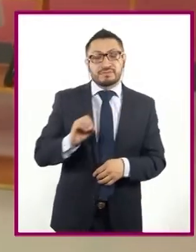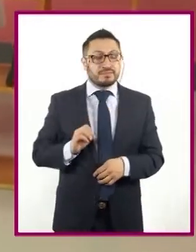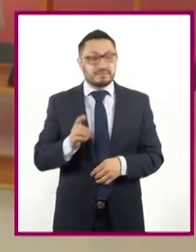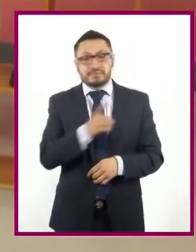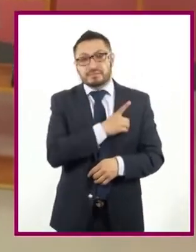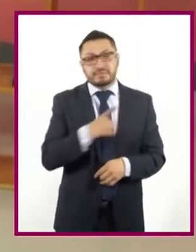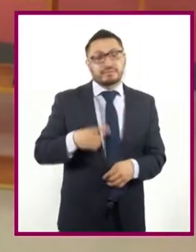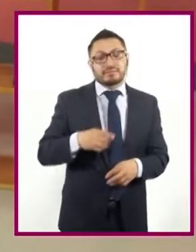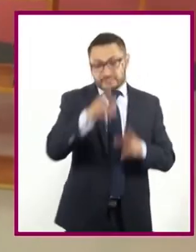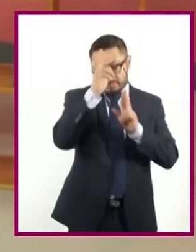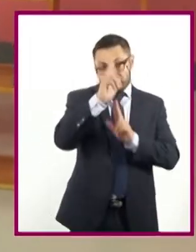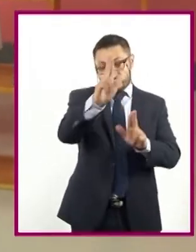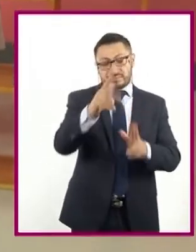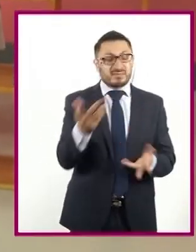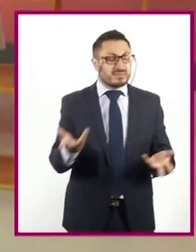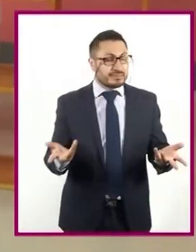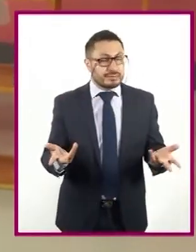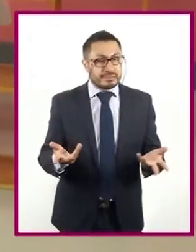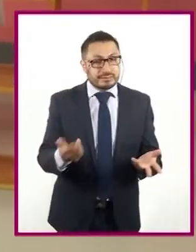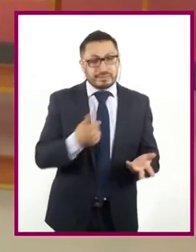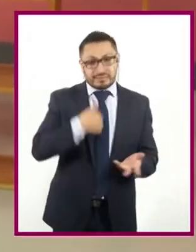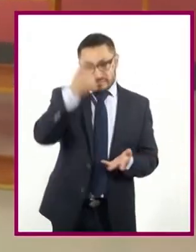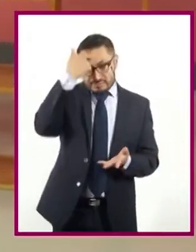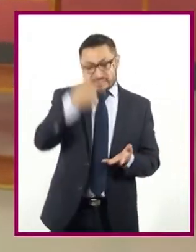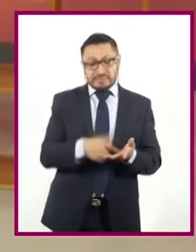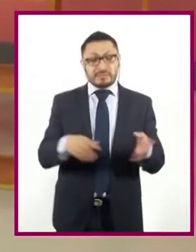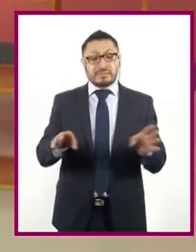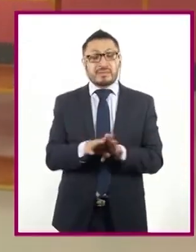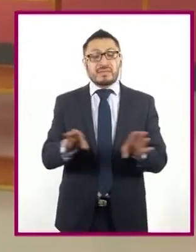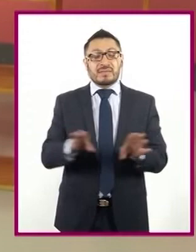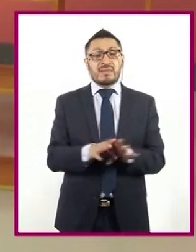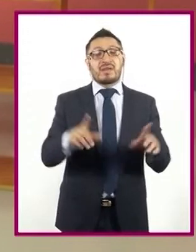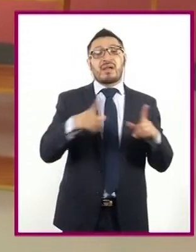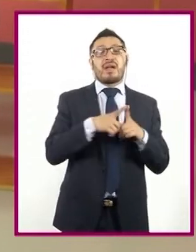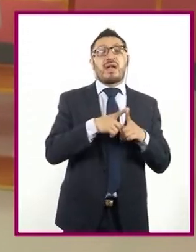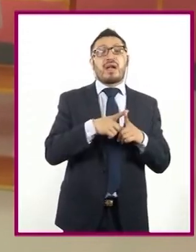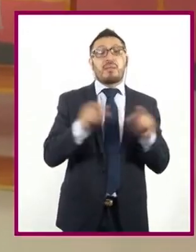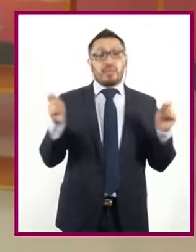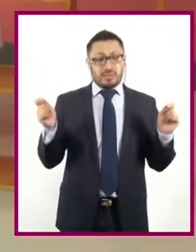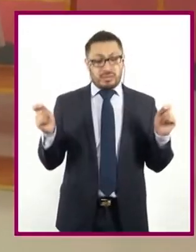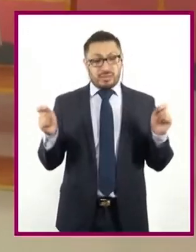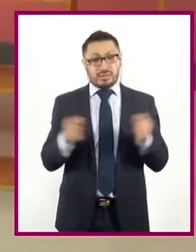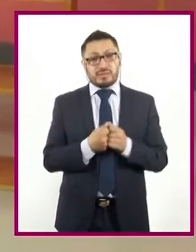obligación y honor, me parece que suena a Japón.